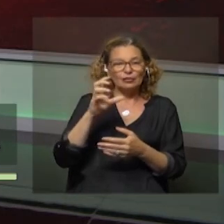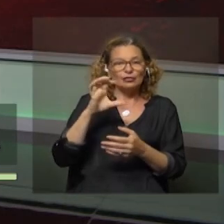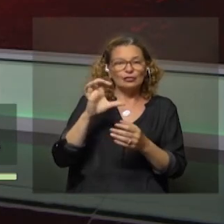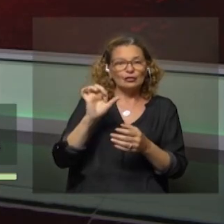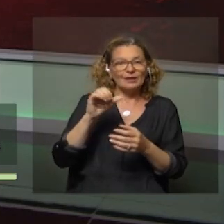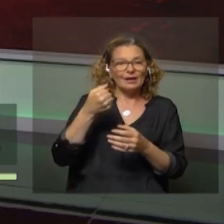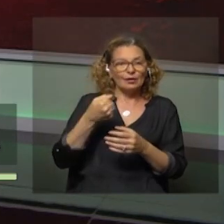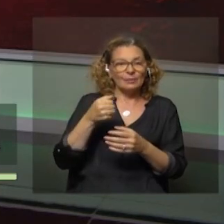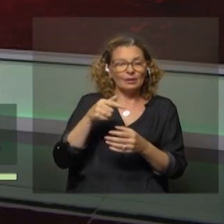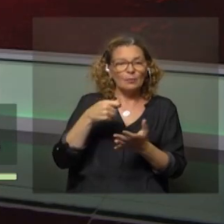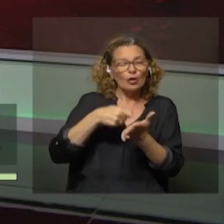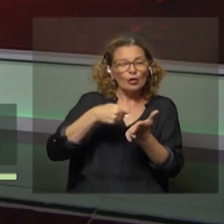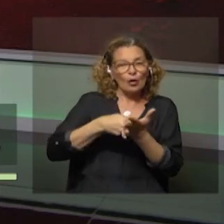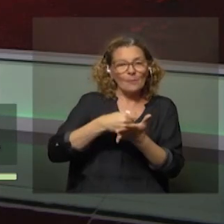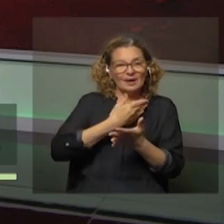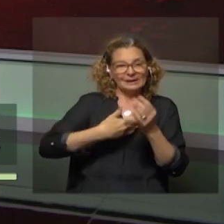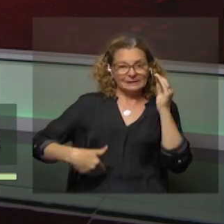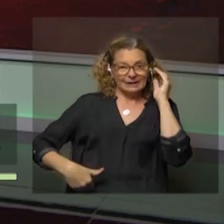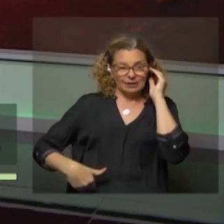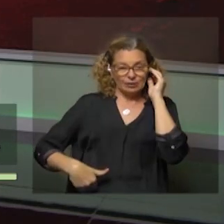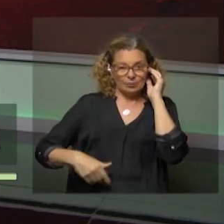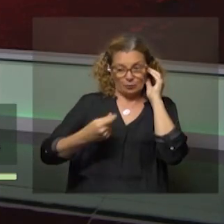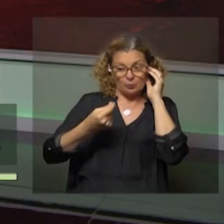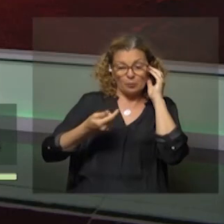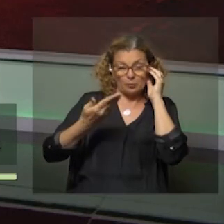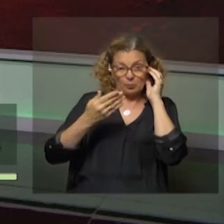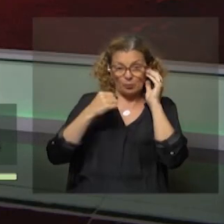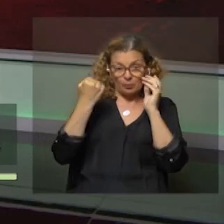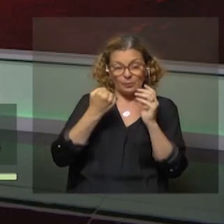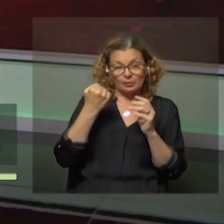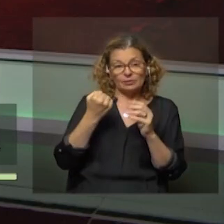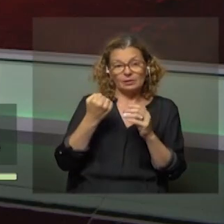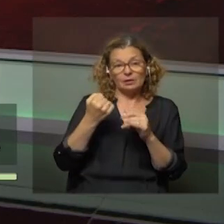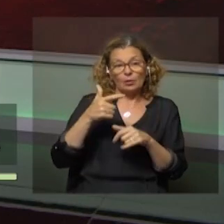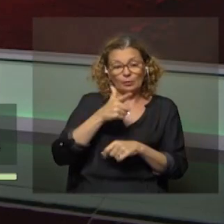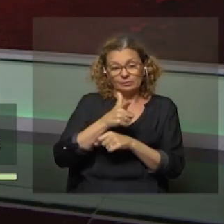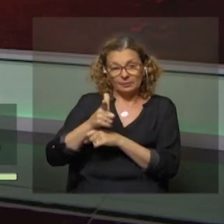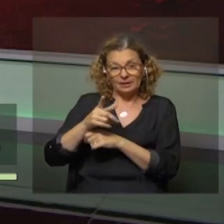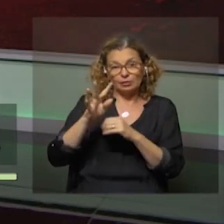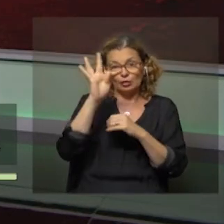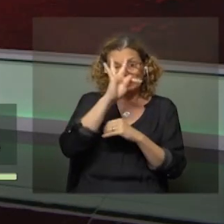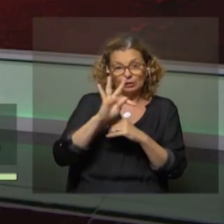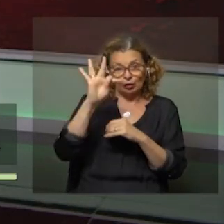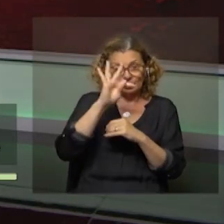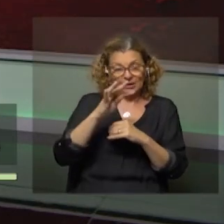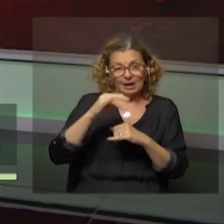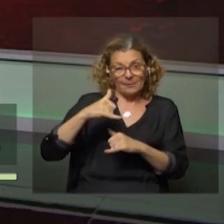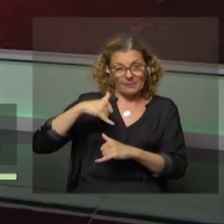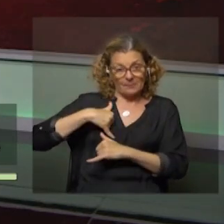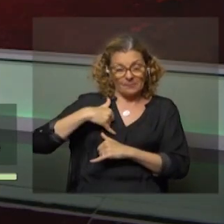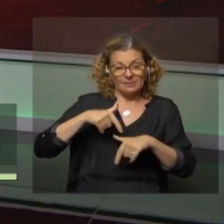de licitaciones y de compras estatales por sumas importantes en lo que tiene que ver con armamento tecnología al Ministerio de